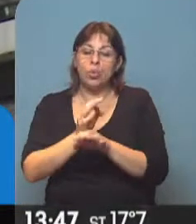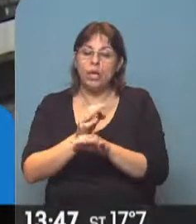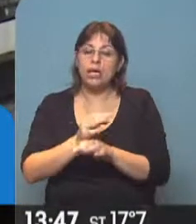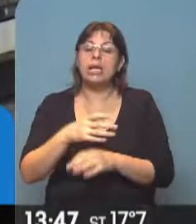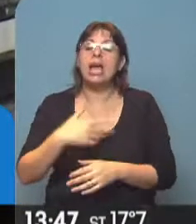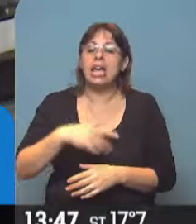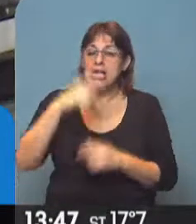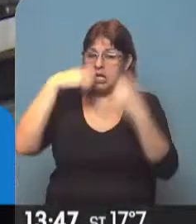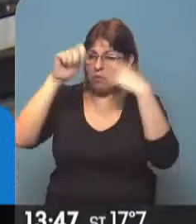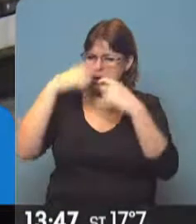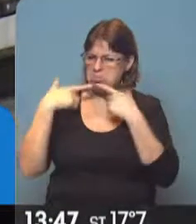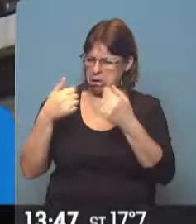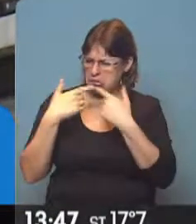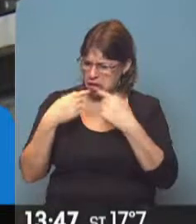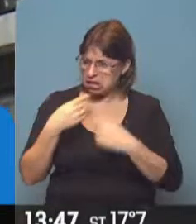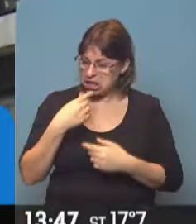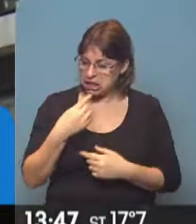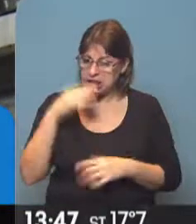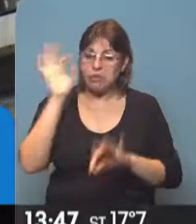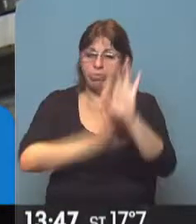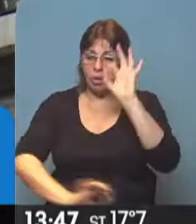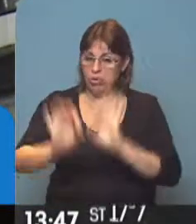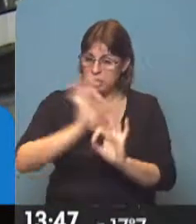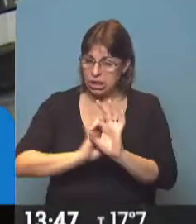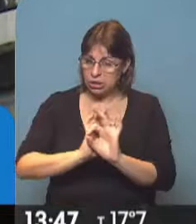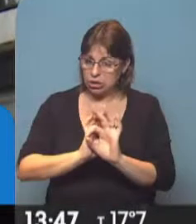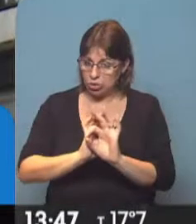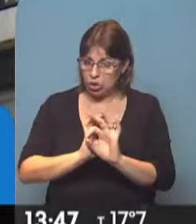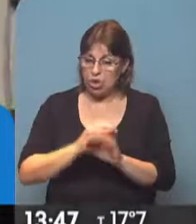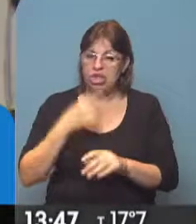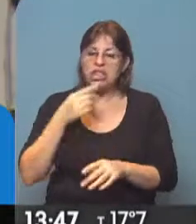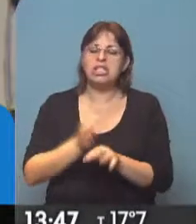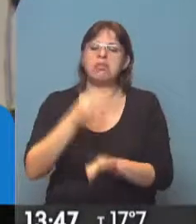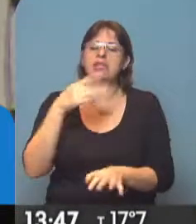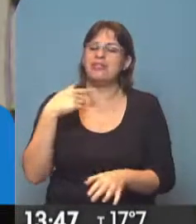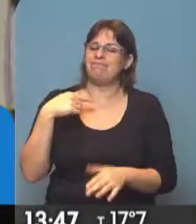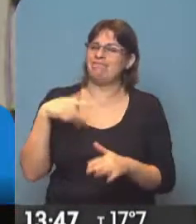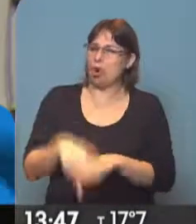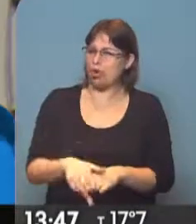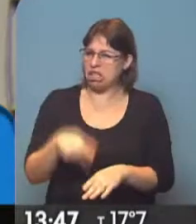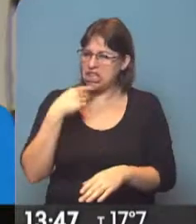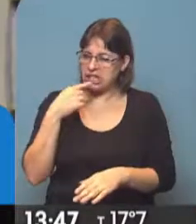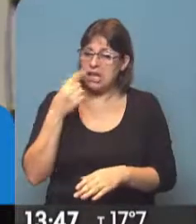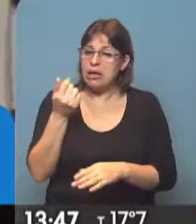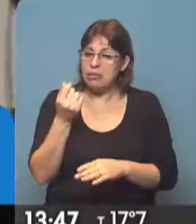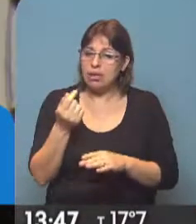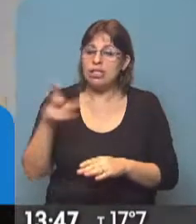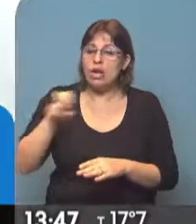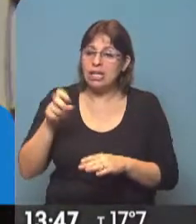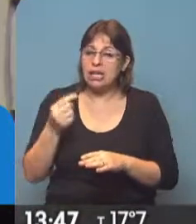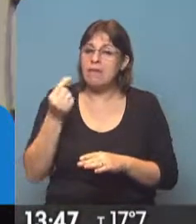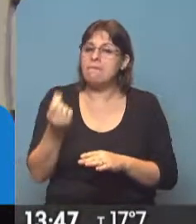Inmobiliario se quejan porque sostienen que el proyecto persigue la profesión y que esto aumentará el precio de los